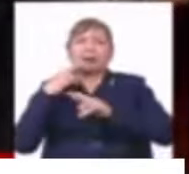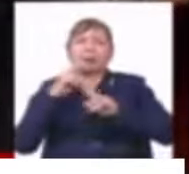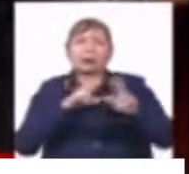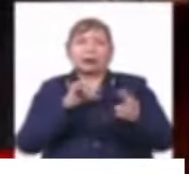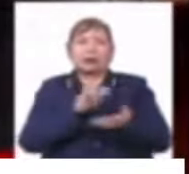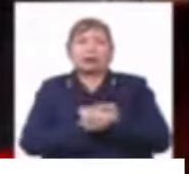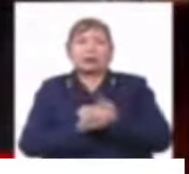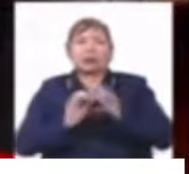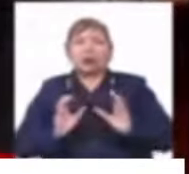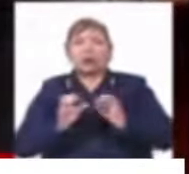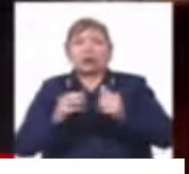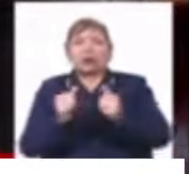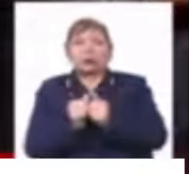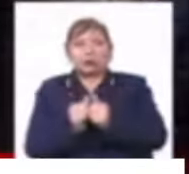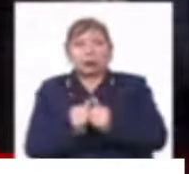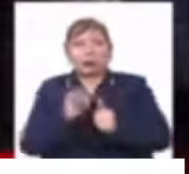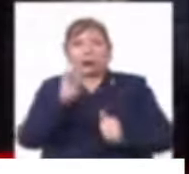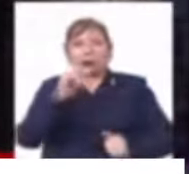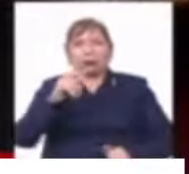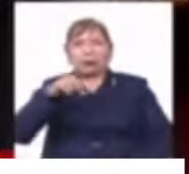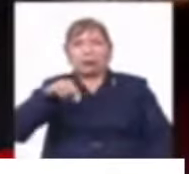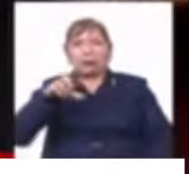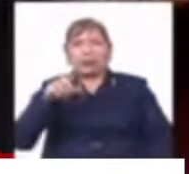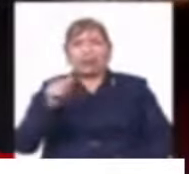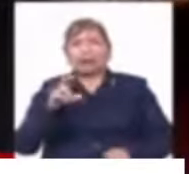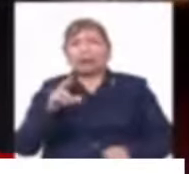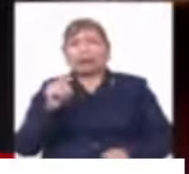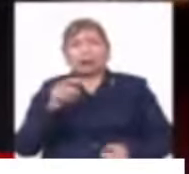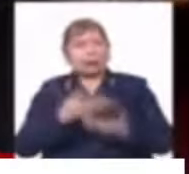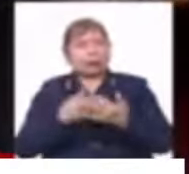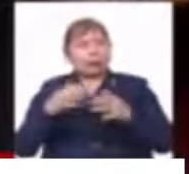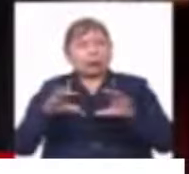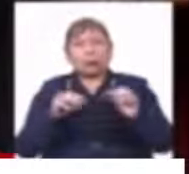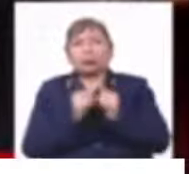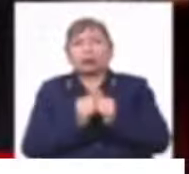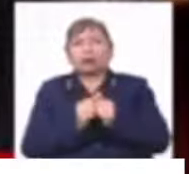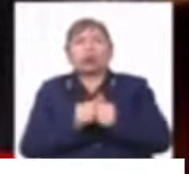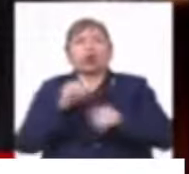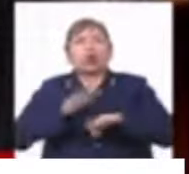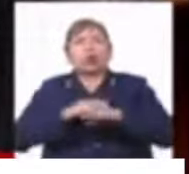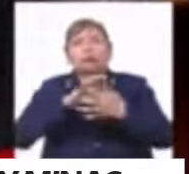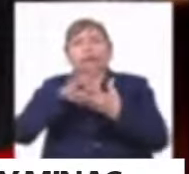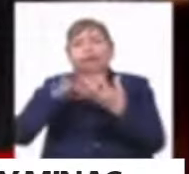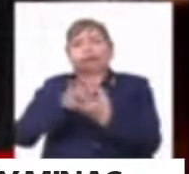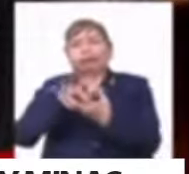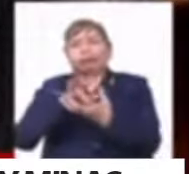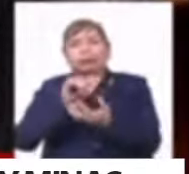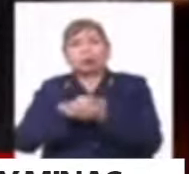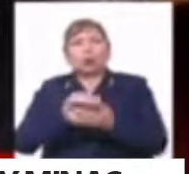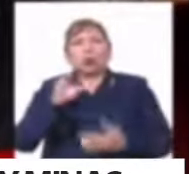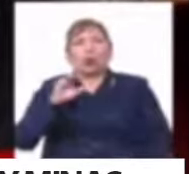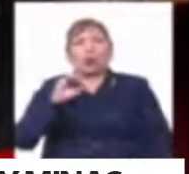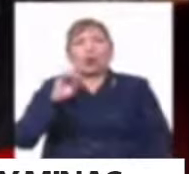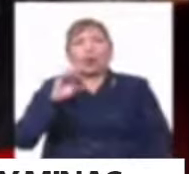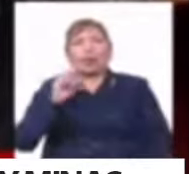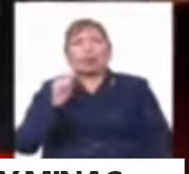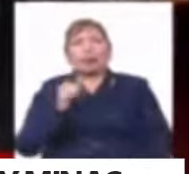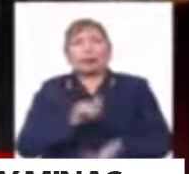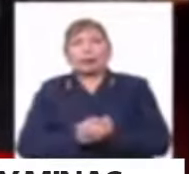Pleno del Congreso el pliego interpelatorio sobre los cuestionamientos respecto a la contaminación de las cuencas de los